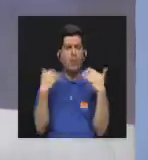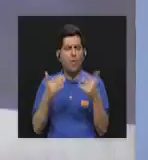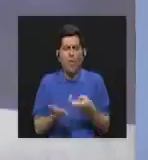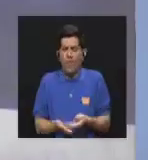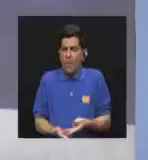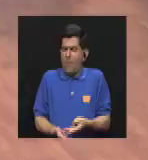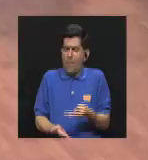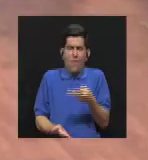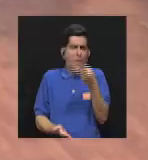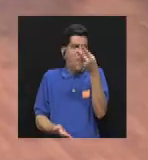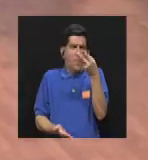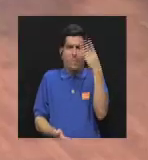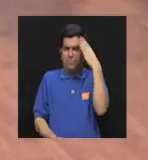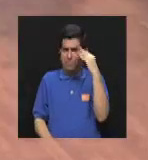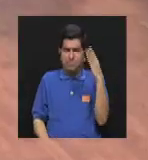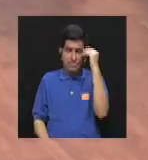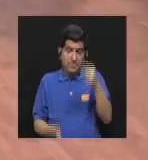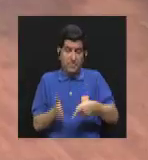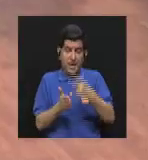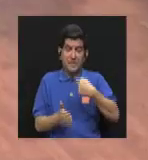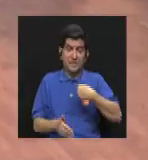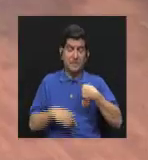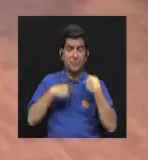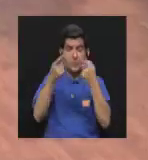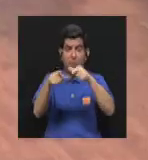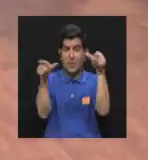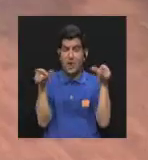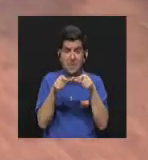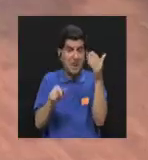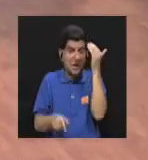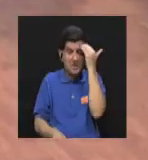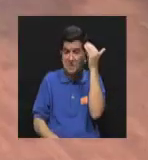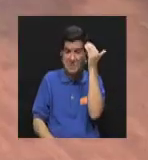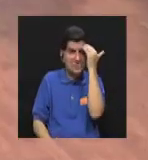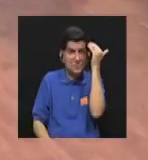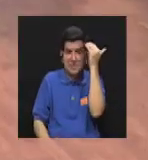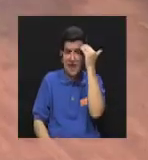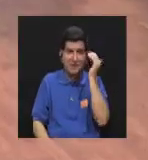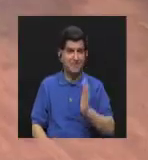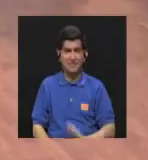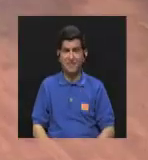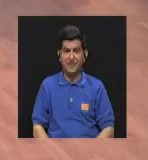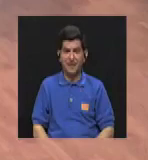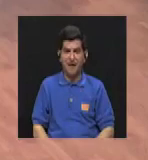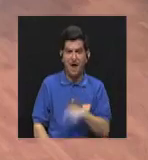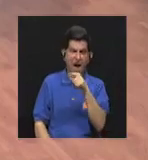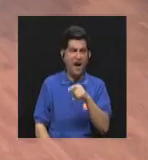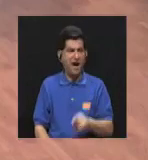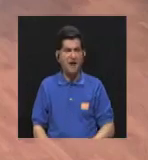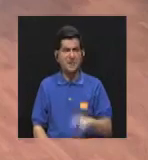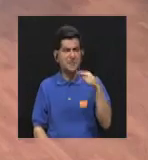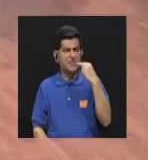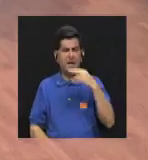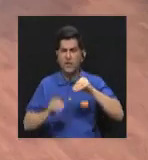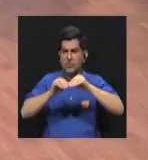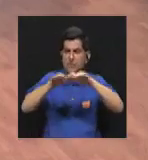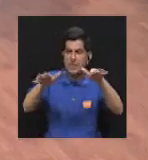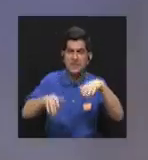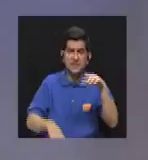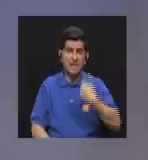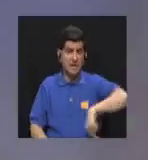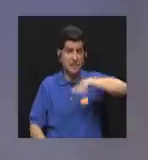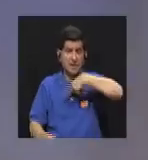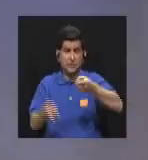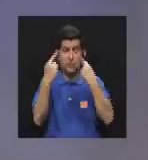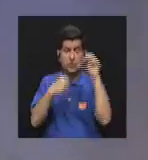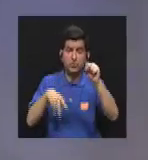bueno, fue riquísimo, fue la experiencia de que a veces uno llega a esos lugares y no sabe si se regó la noticia de que íbamos a